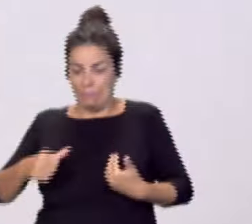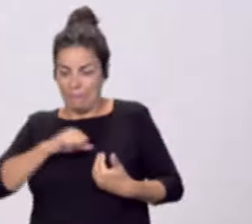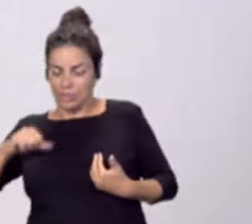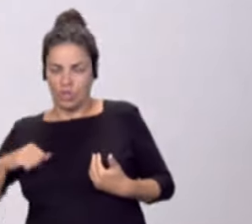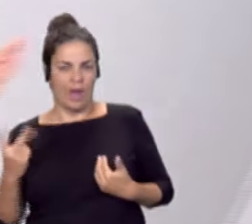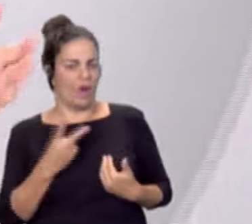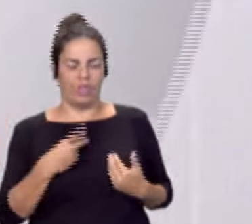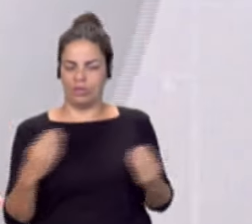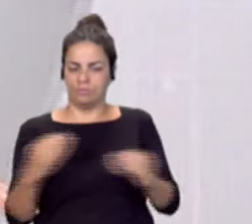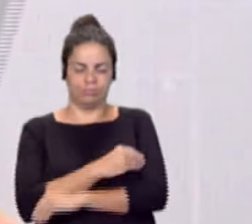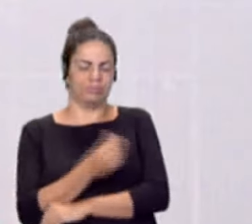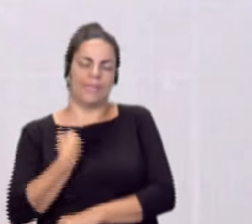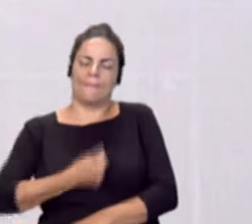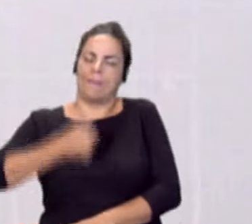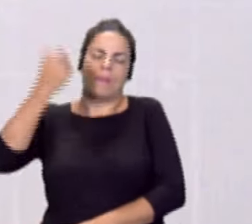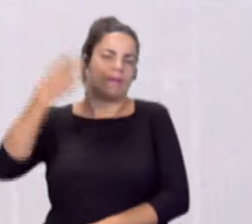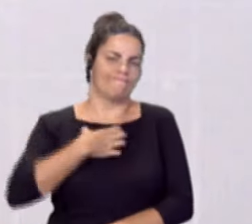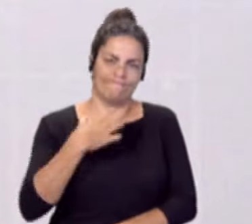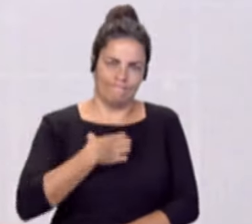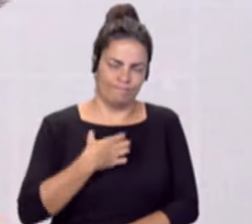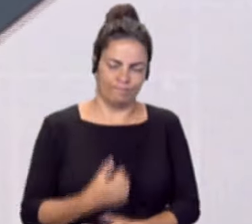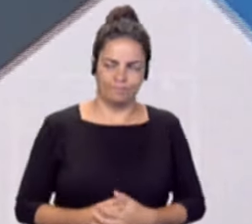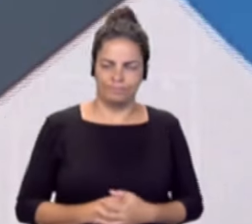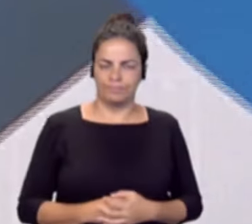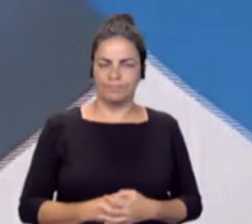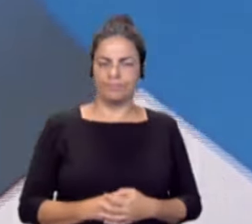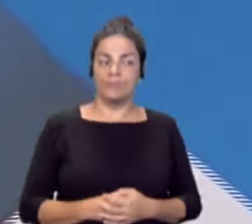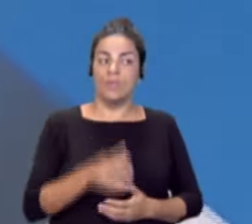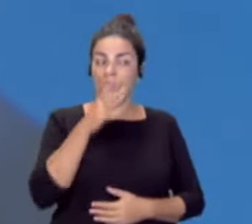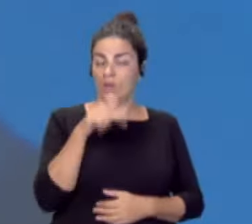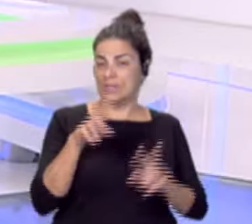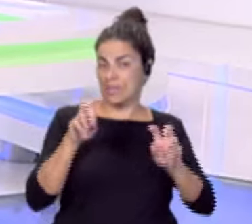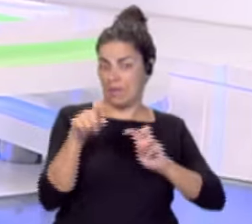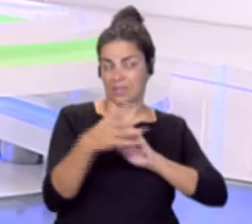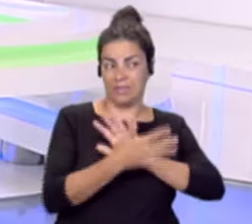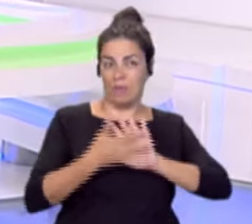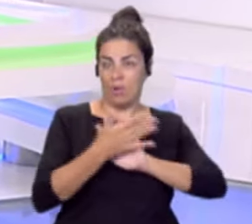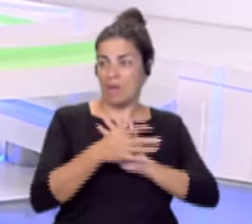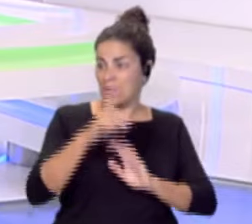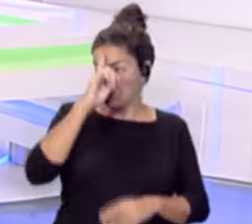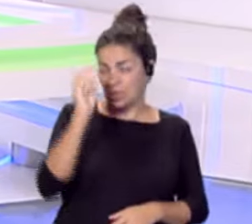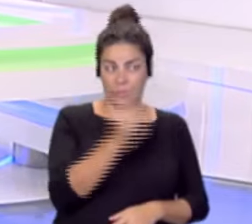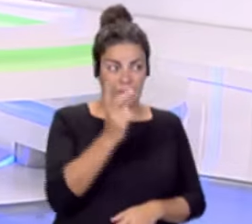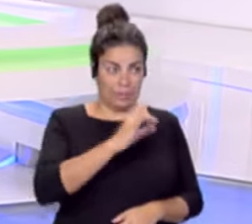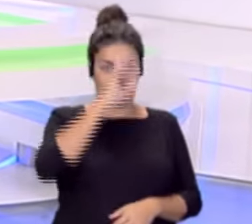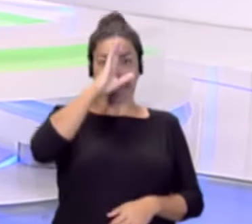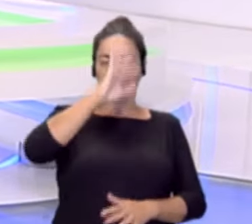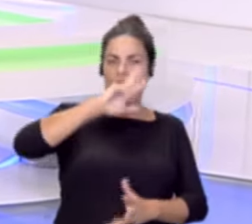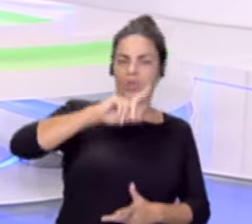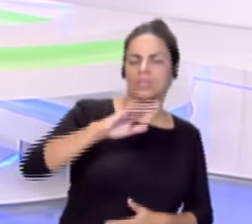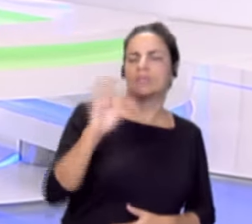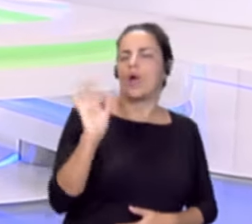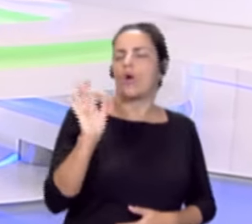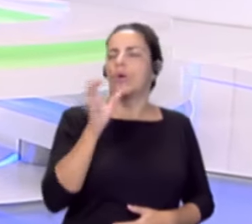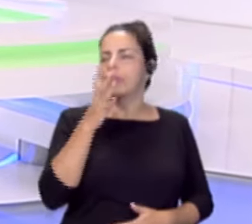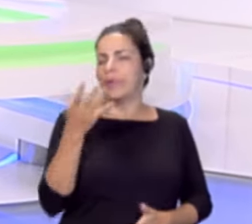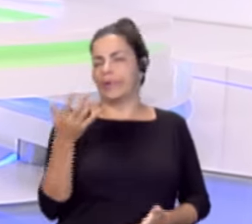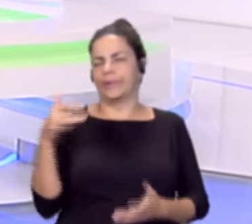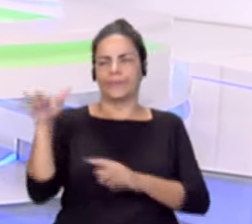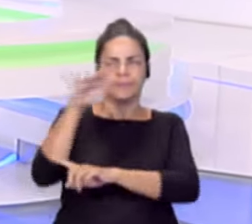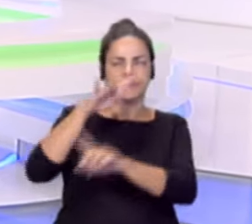Bueno, pues sobre este tema vamos a hablar esta mañana. No sé si a ustedes pues les sorprendió esta noticia o quizás por el ambiente en Madrid